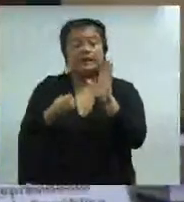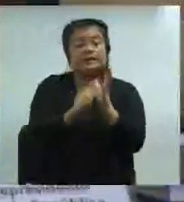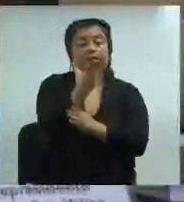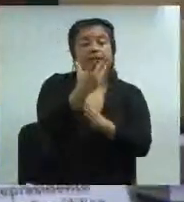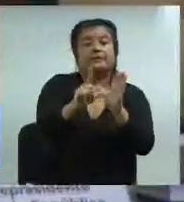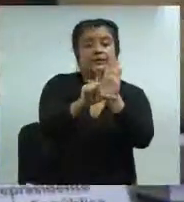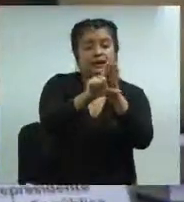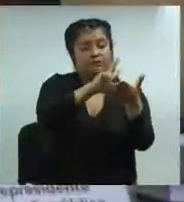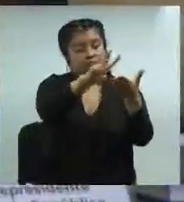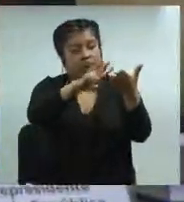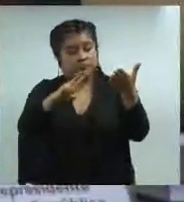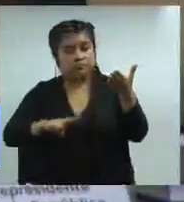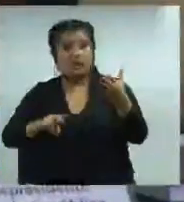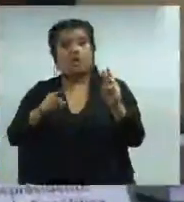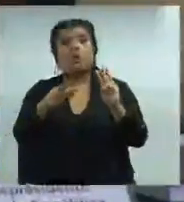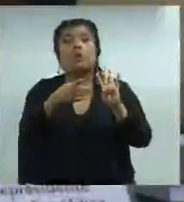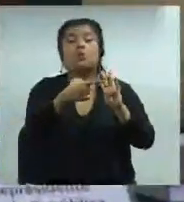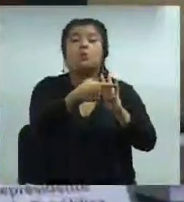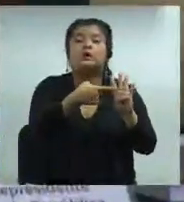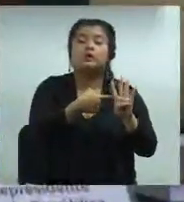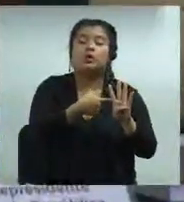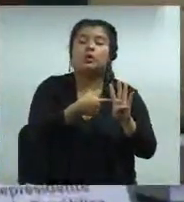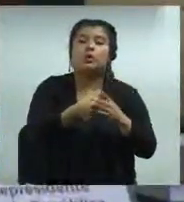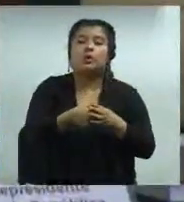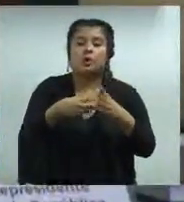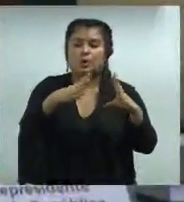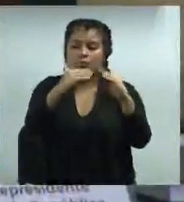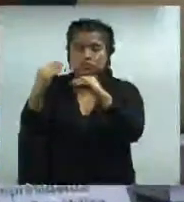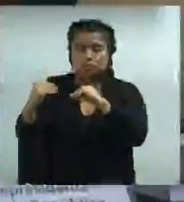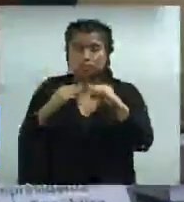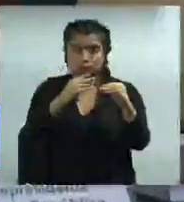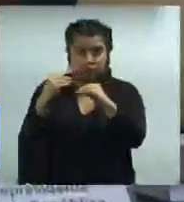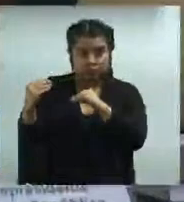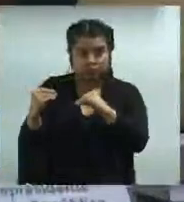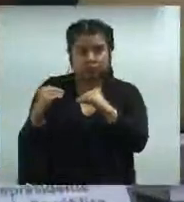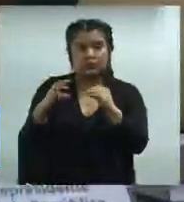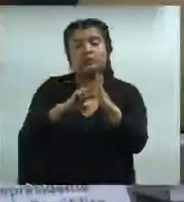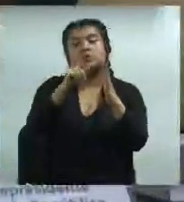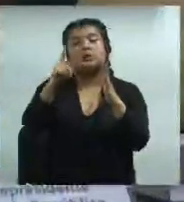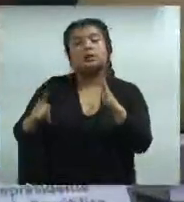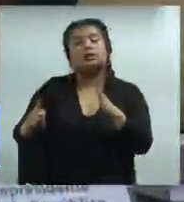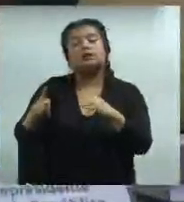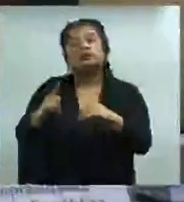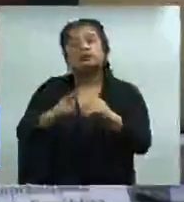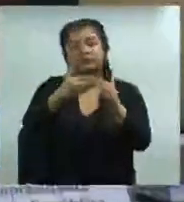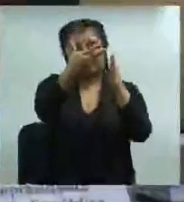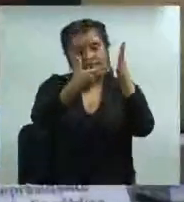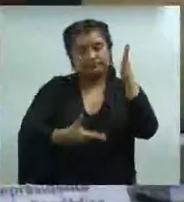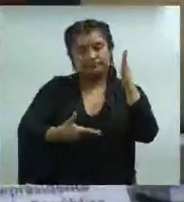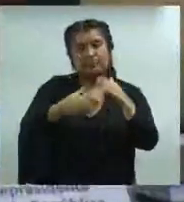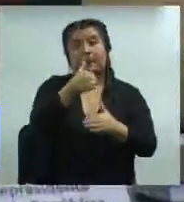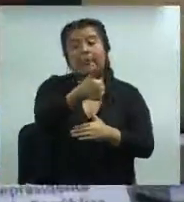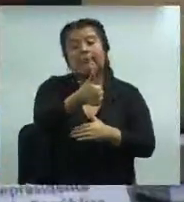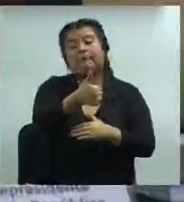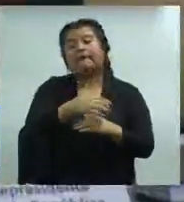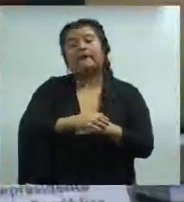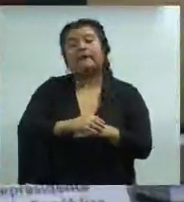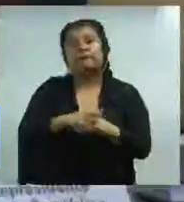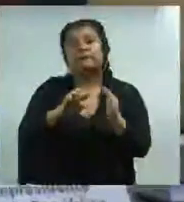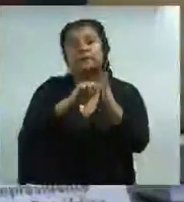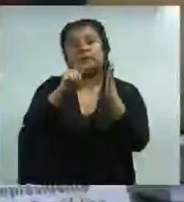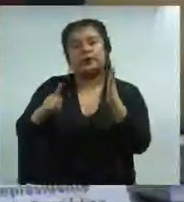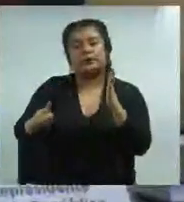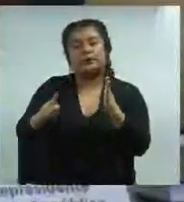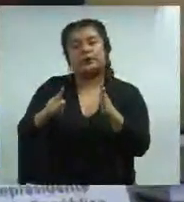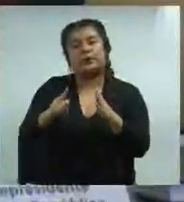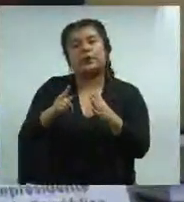ley. 4. Discusión en segundo debate de los proyectos de decretos siguientes. A. Proyecto de decreto